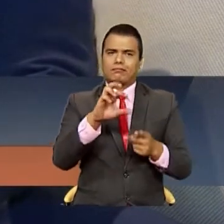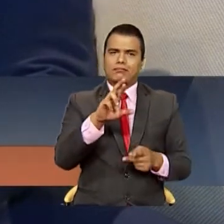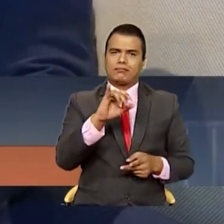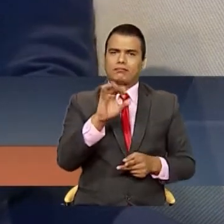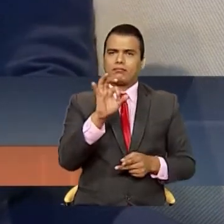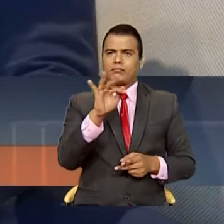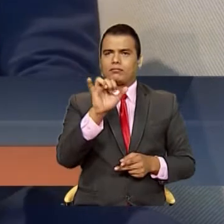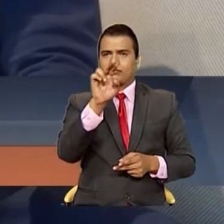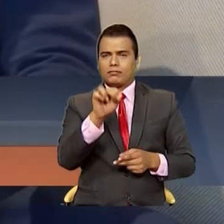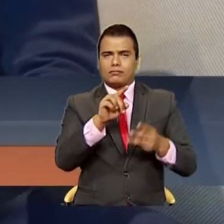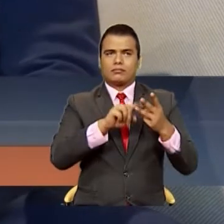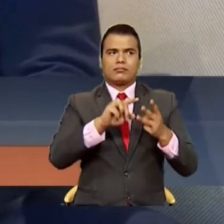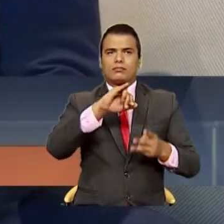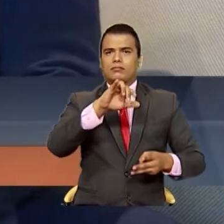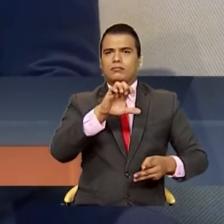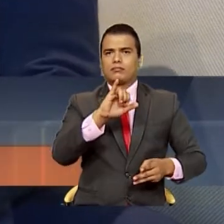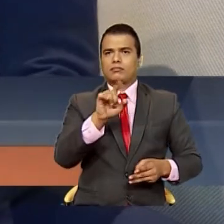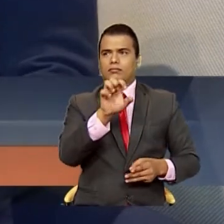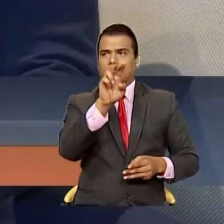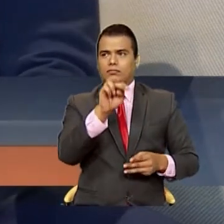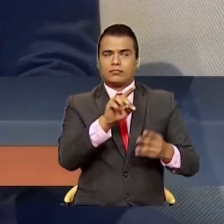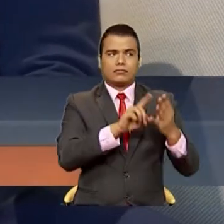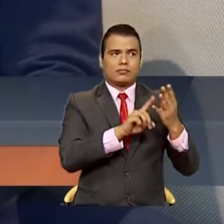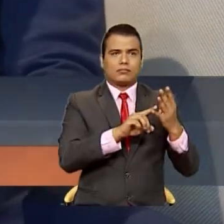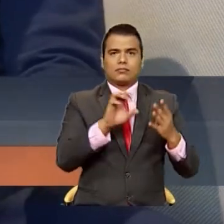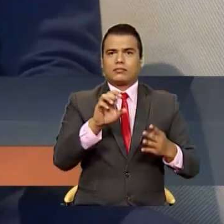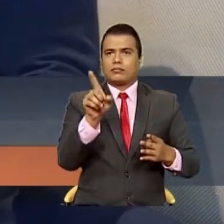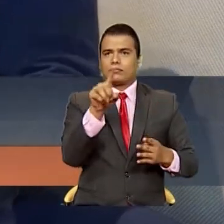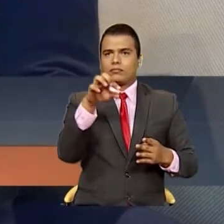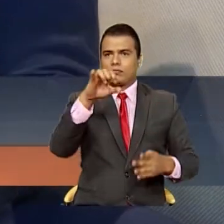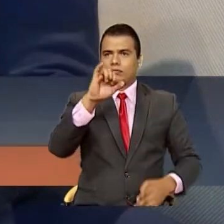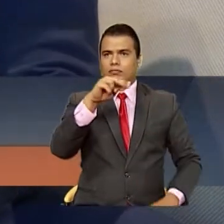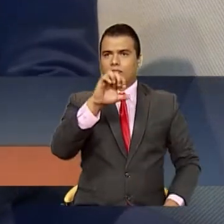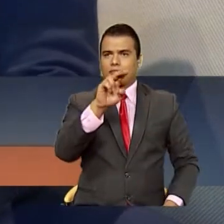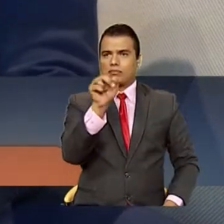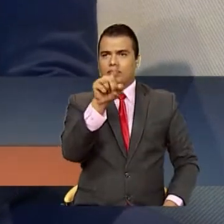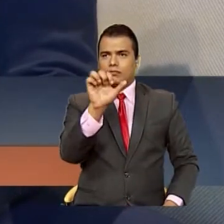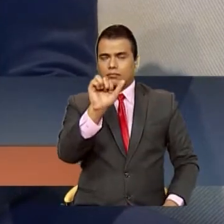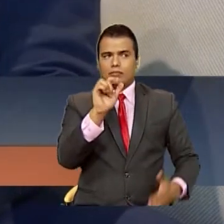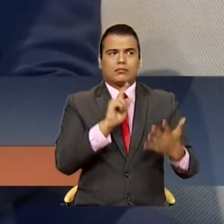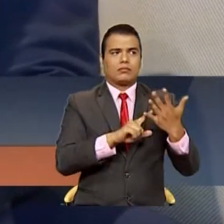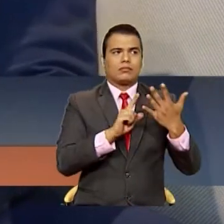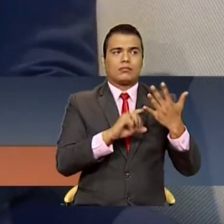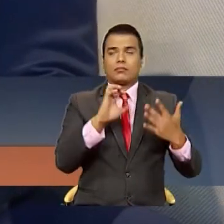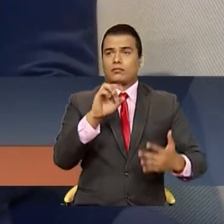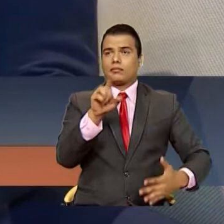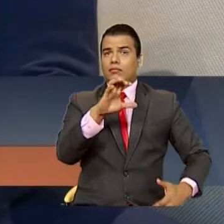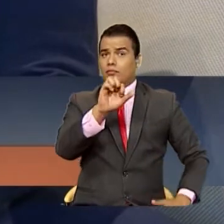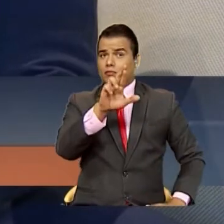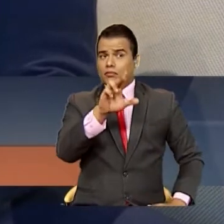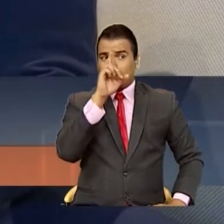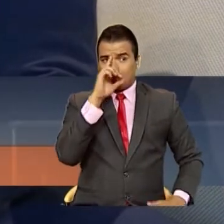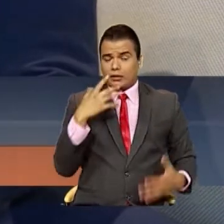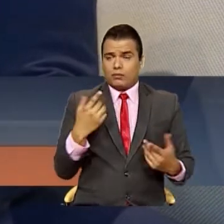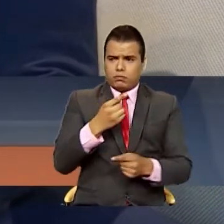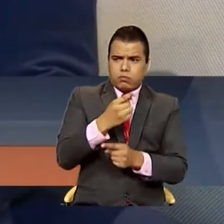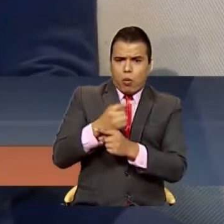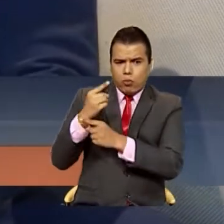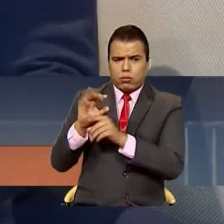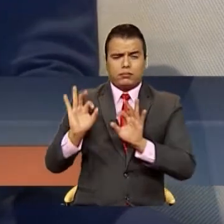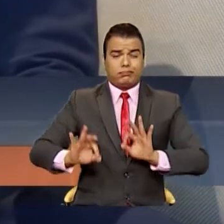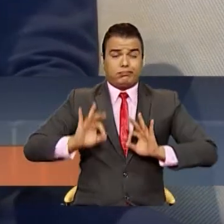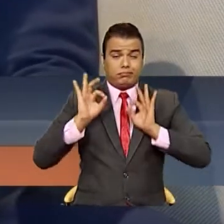de Jason, el mismo Espinosa. Obviamente Oscar Murillo, que por ahí ha hecho méritos importantes